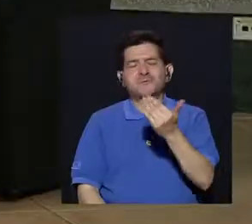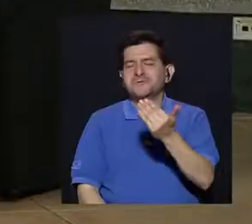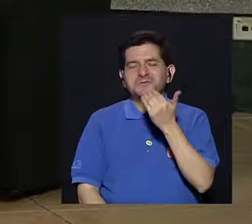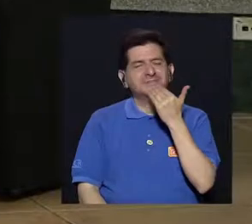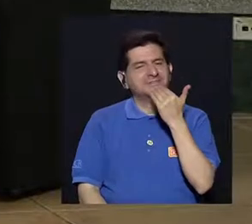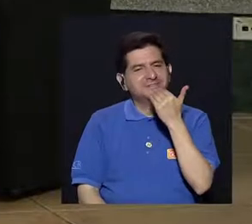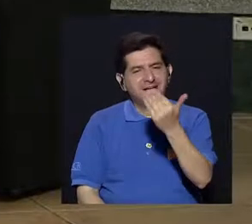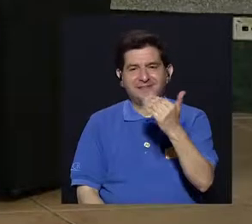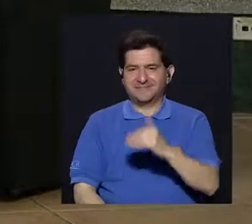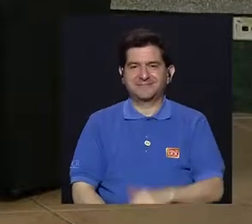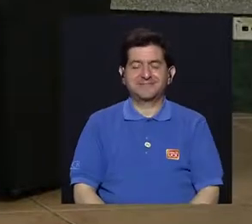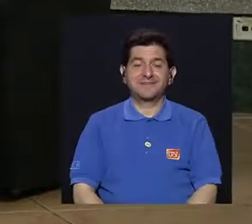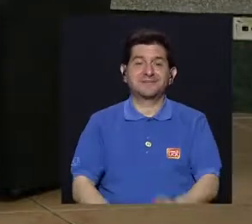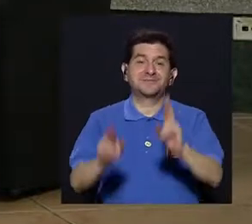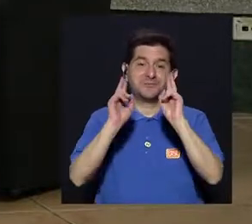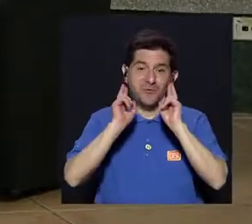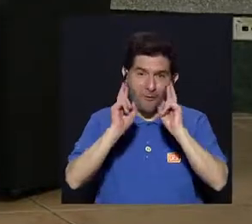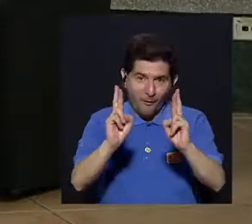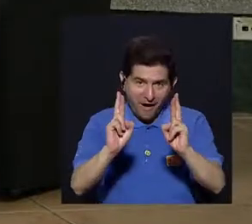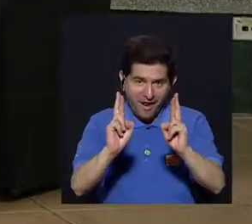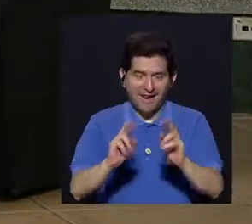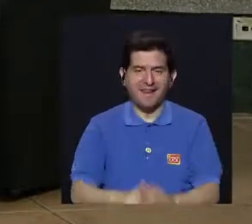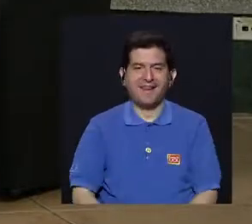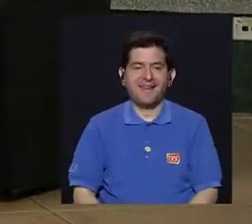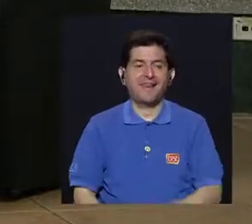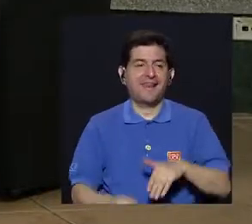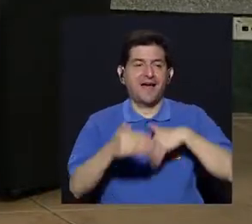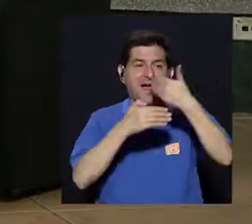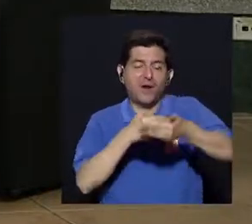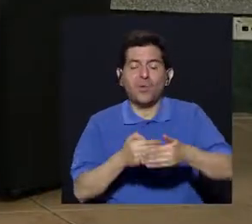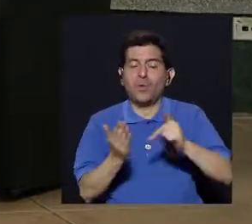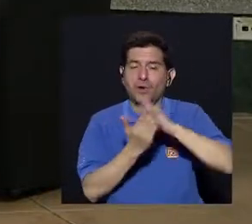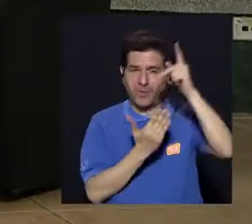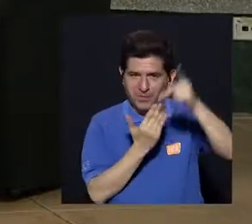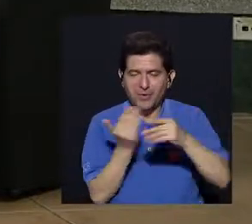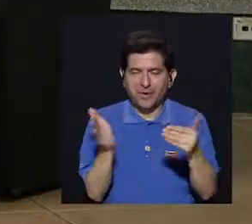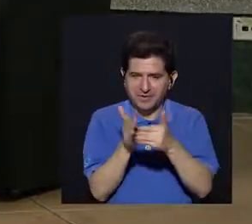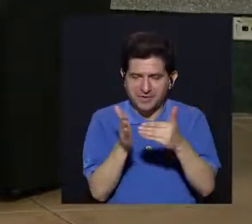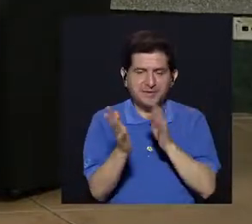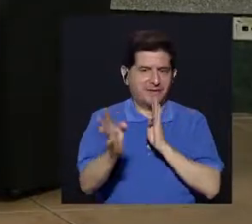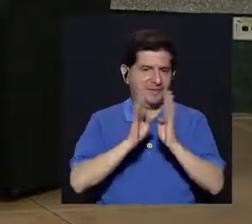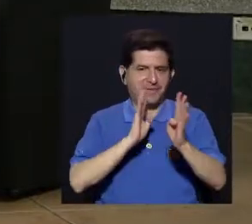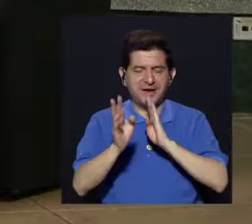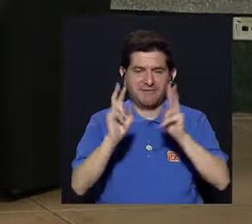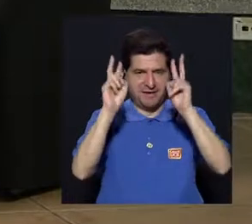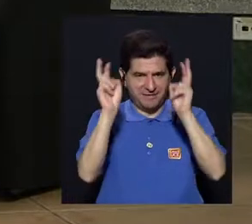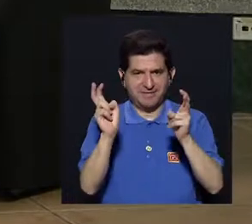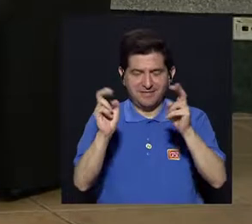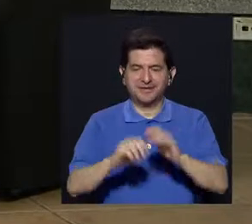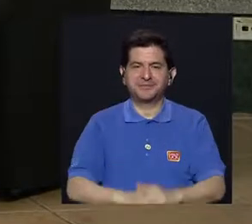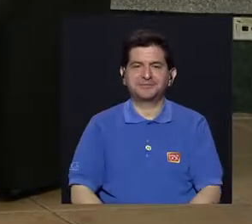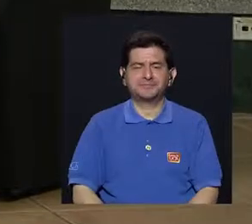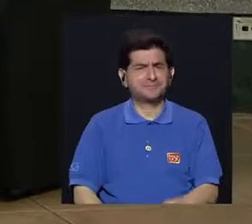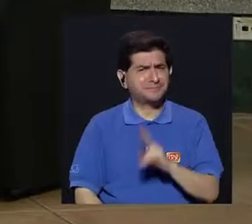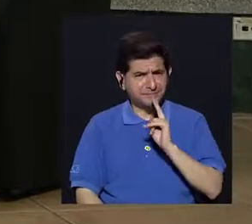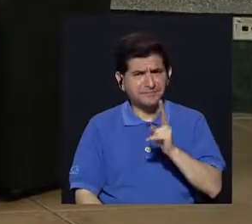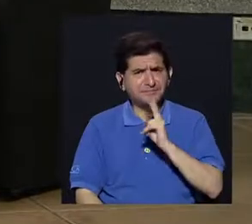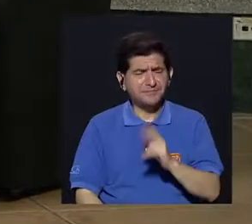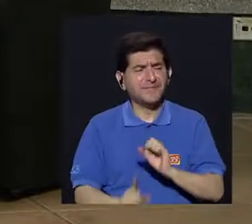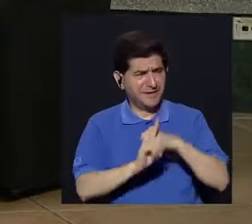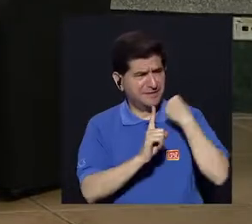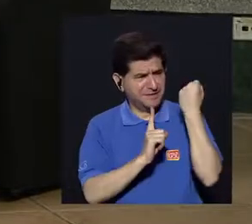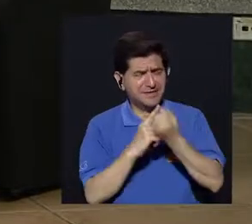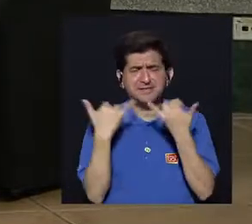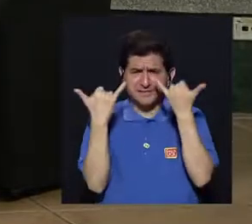muchísimas gracias. Y ojalá pues que podamos tener un programa futuro para seguir hablando de estos temas, porque realmente